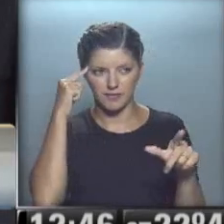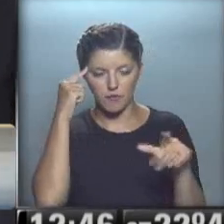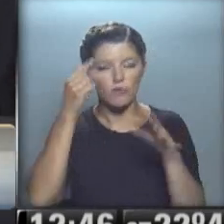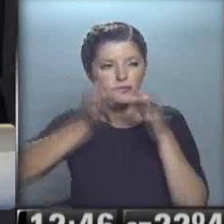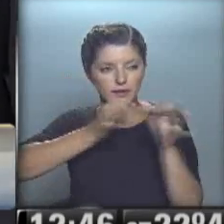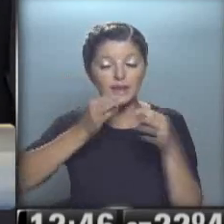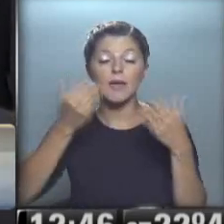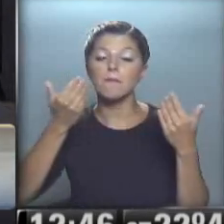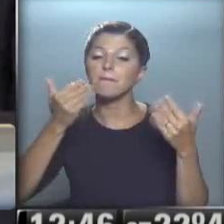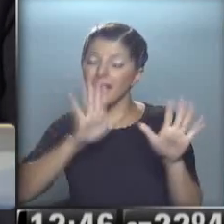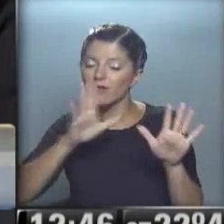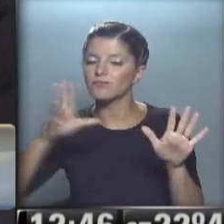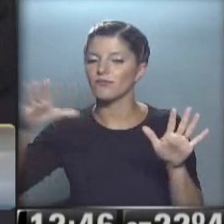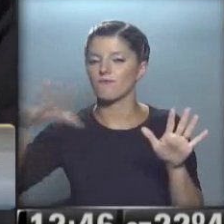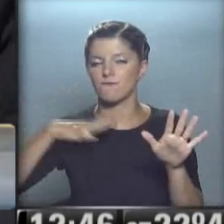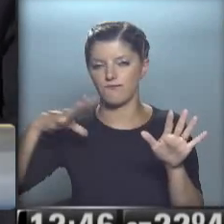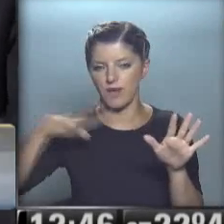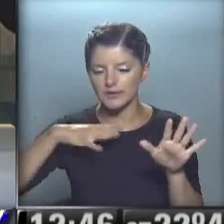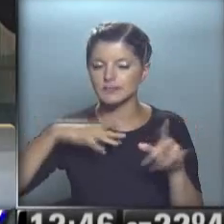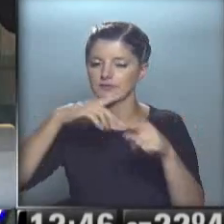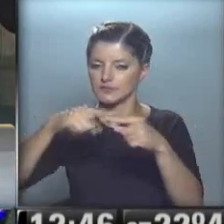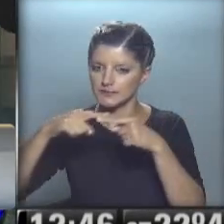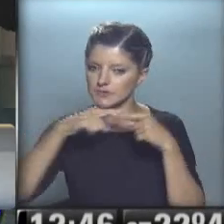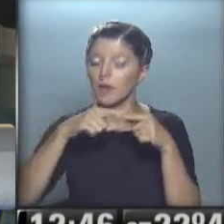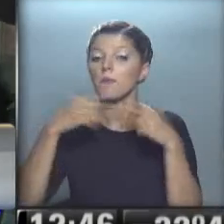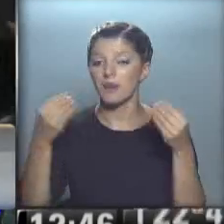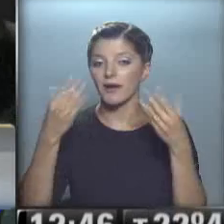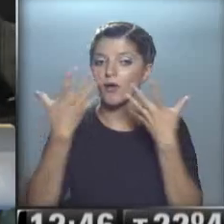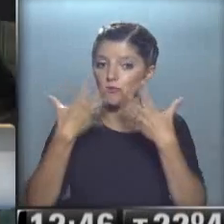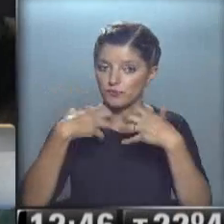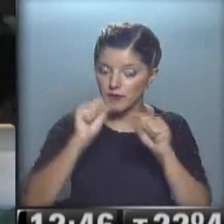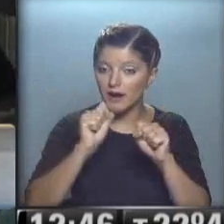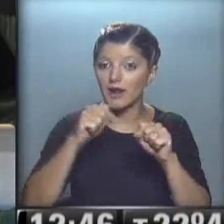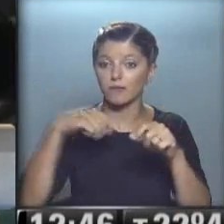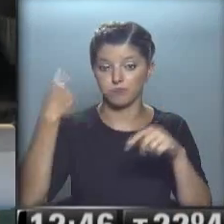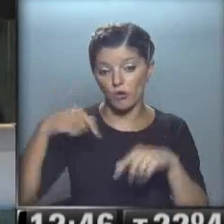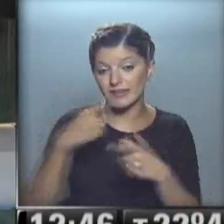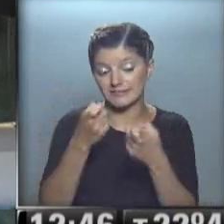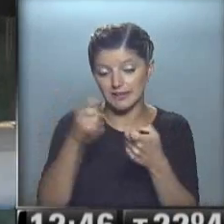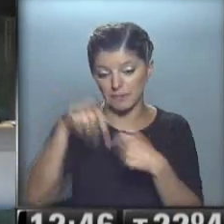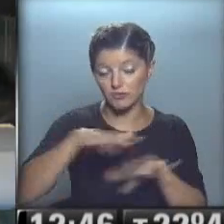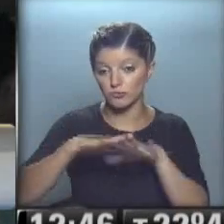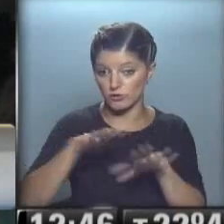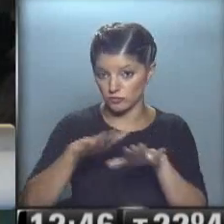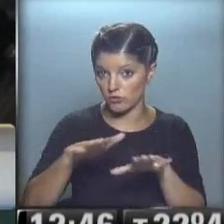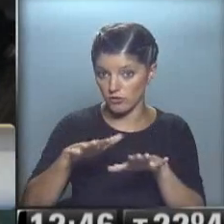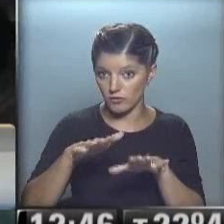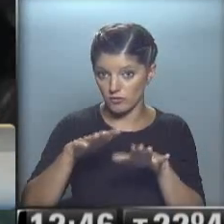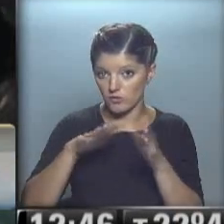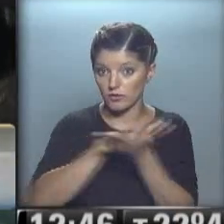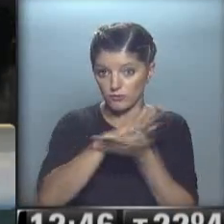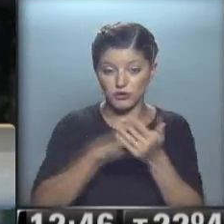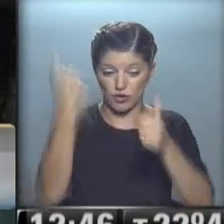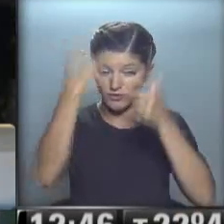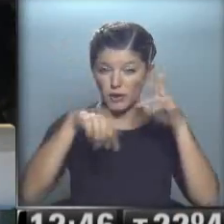todavía hace falta mucho que discutir para encontrar los los elementos o la herramientas para llevar a la práctica eh esas utopías